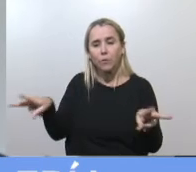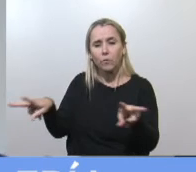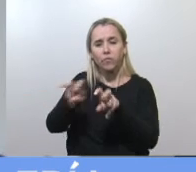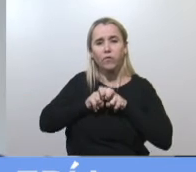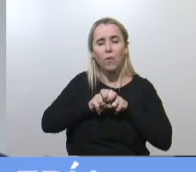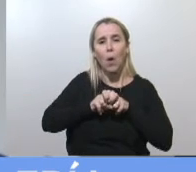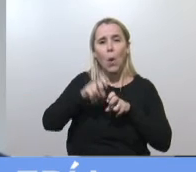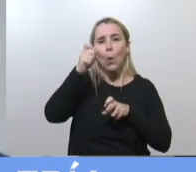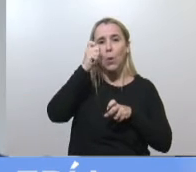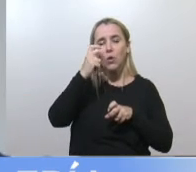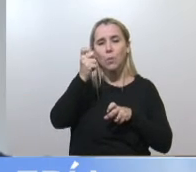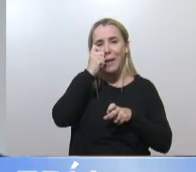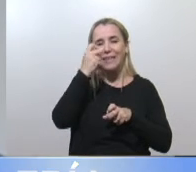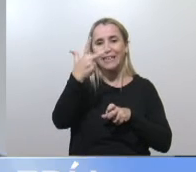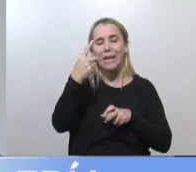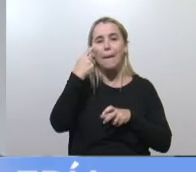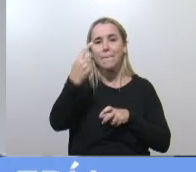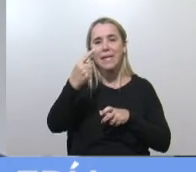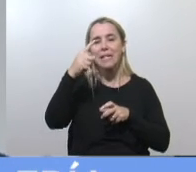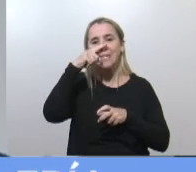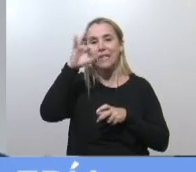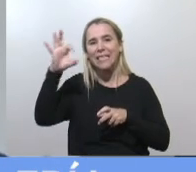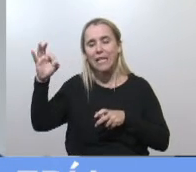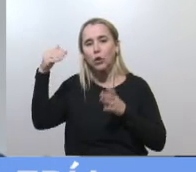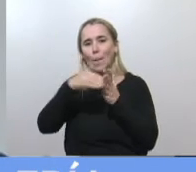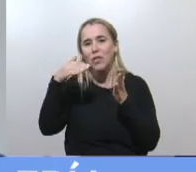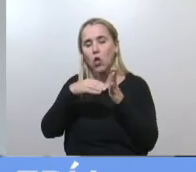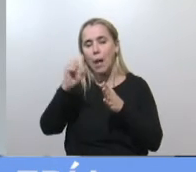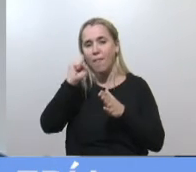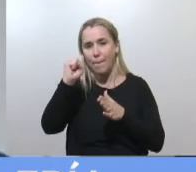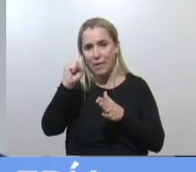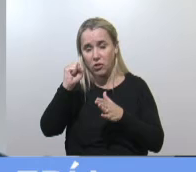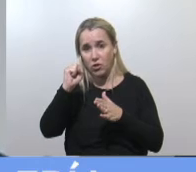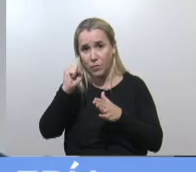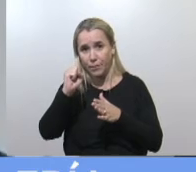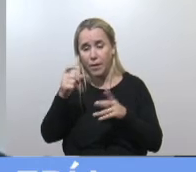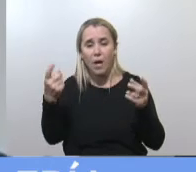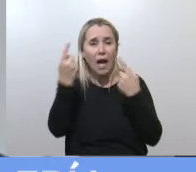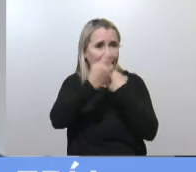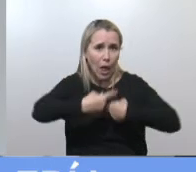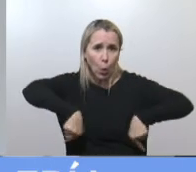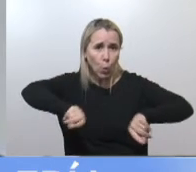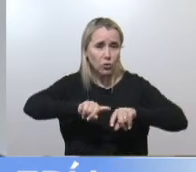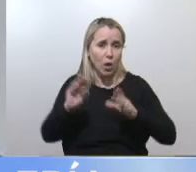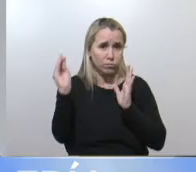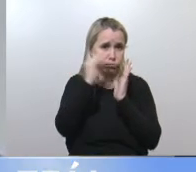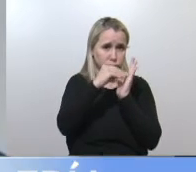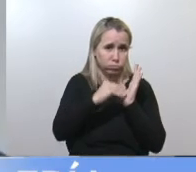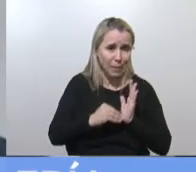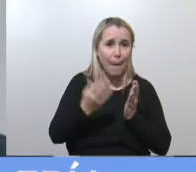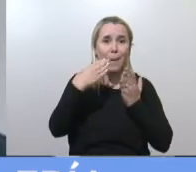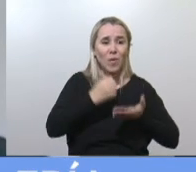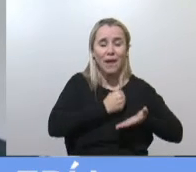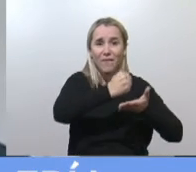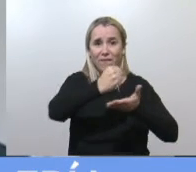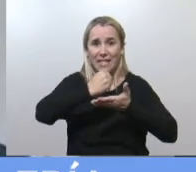suma de 23.700 millones de pesos. Los recursos adicionales que se requerirán para financiar